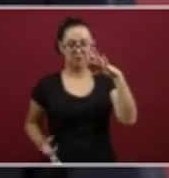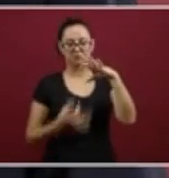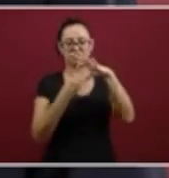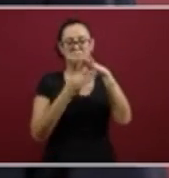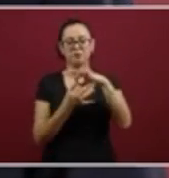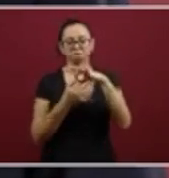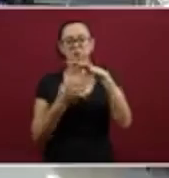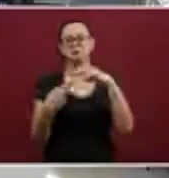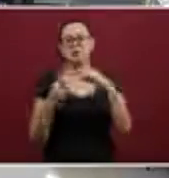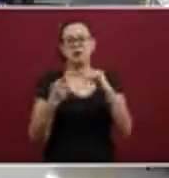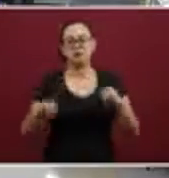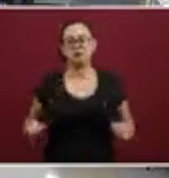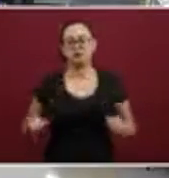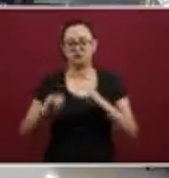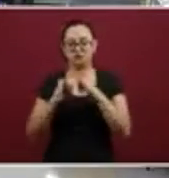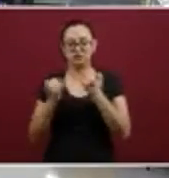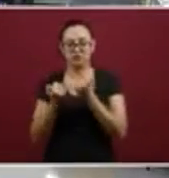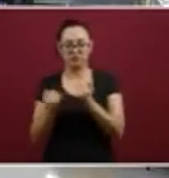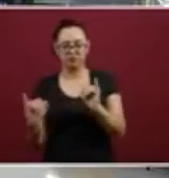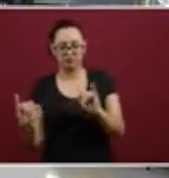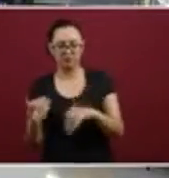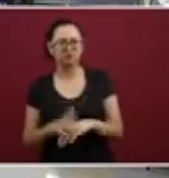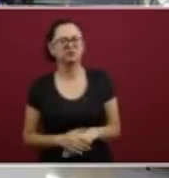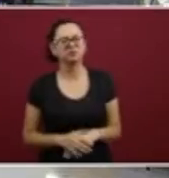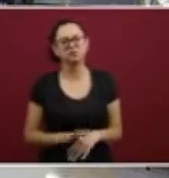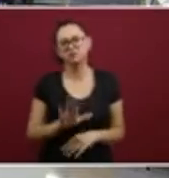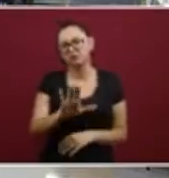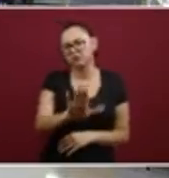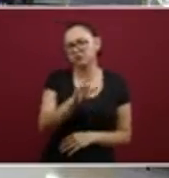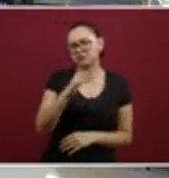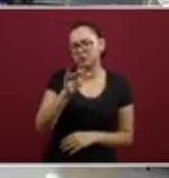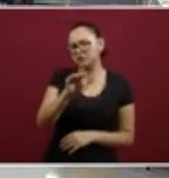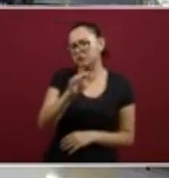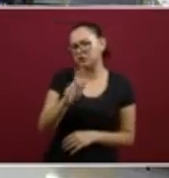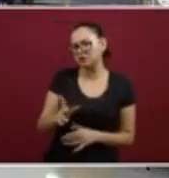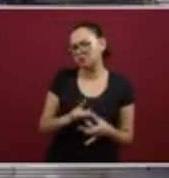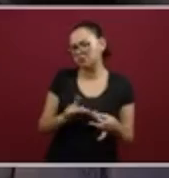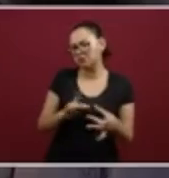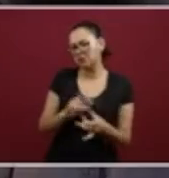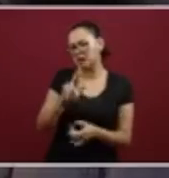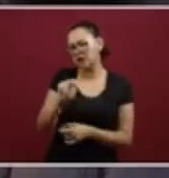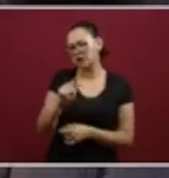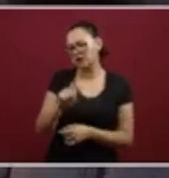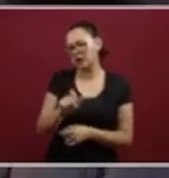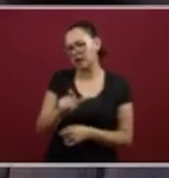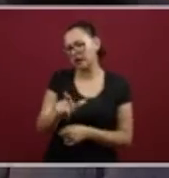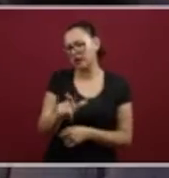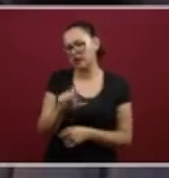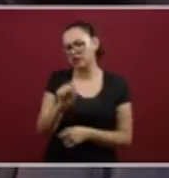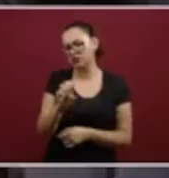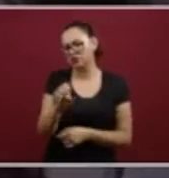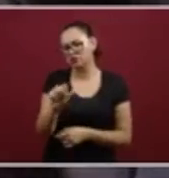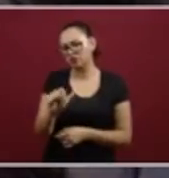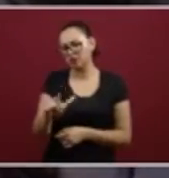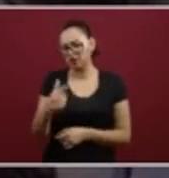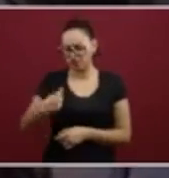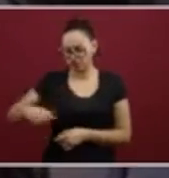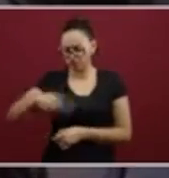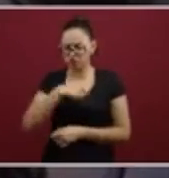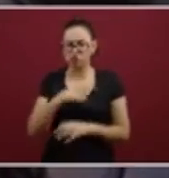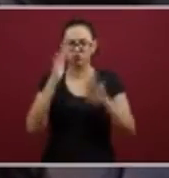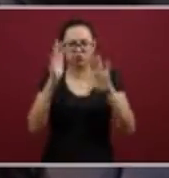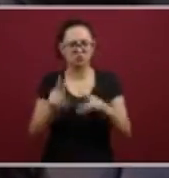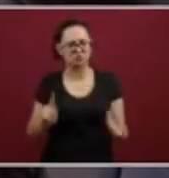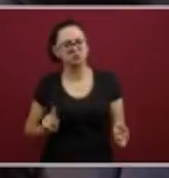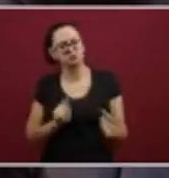independiente. Bueno, usted habla de Raquel Sosa, presidente. Nosotros tuvimos la oportunidad ya de charlar brevemente con Raquel Sosa y